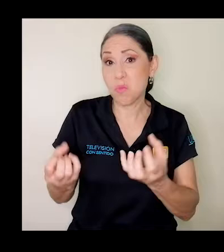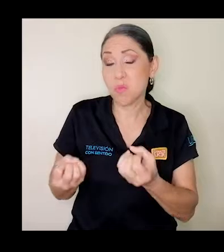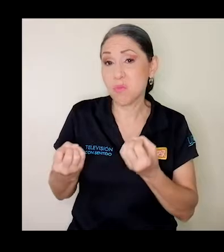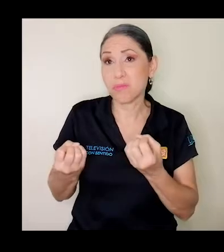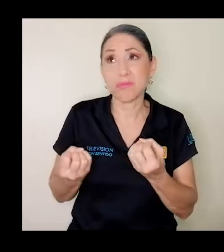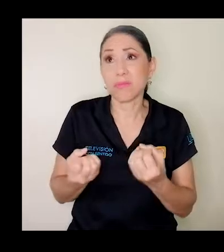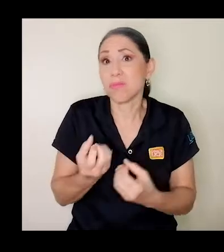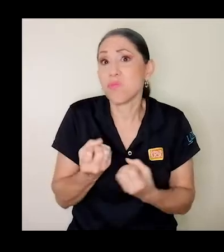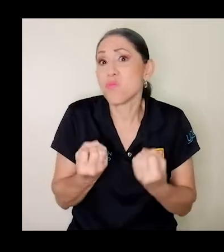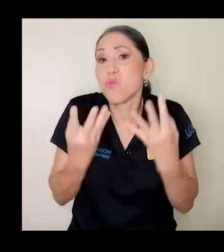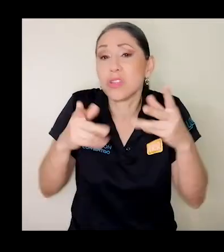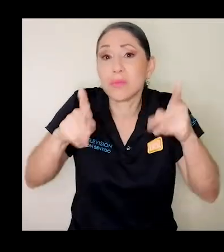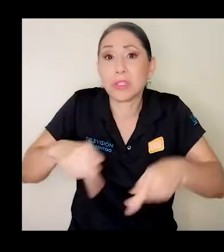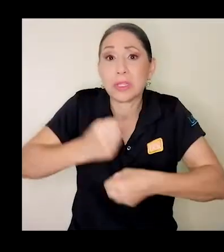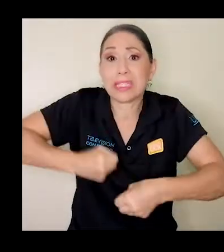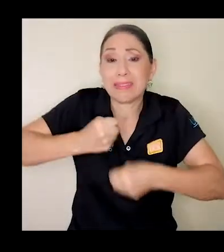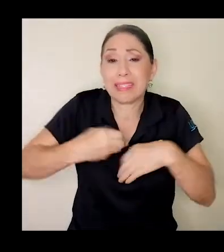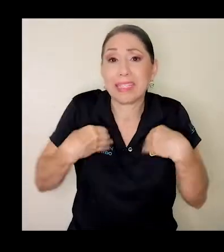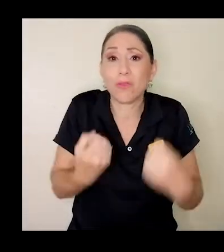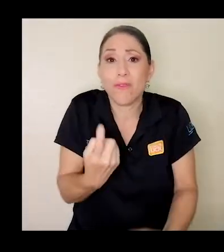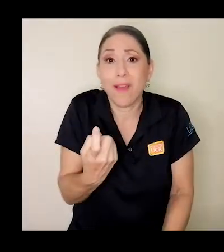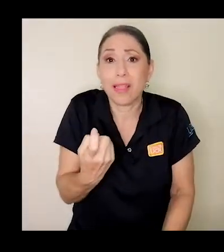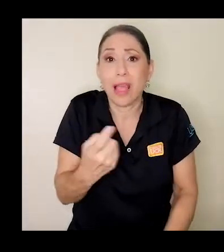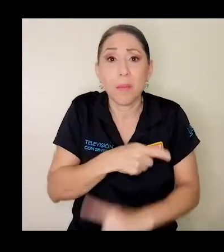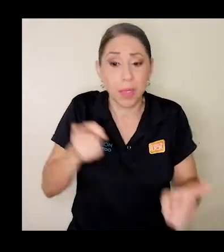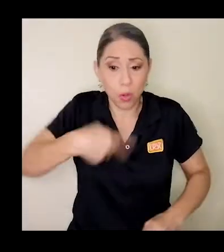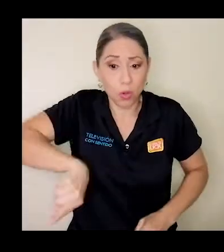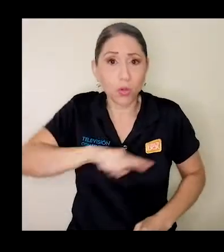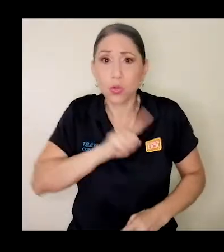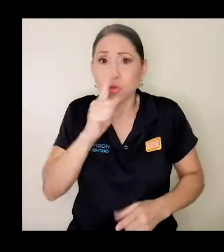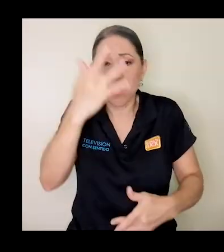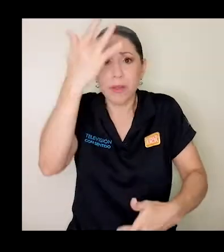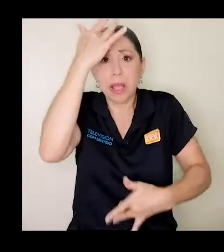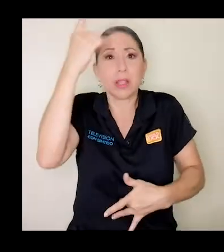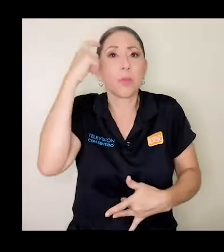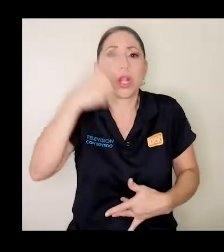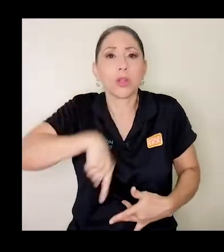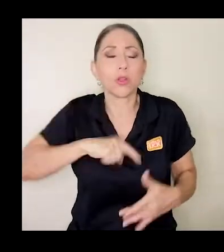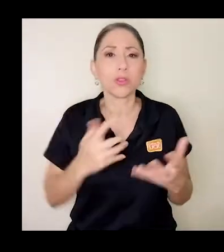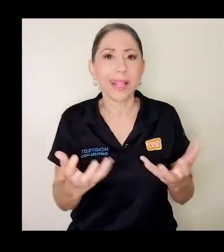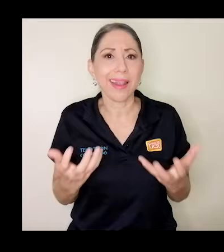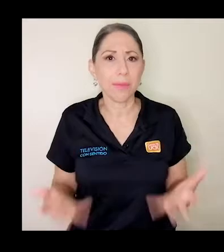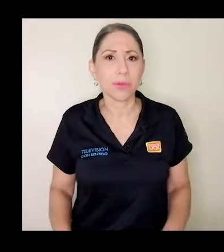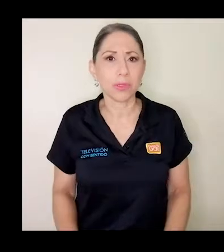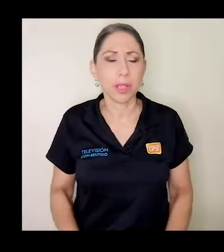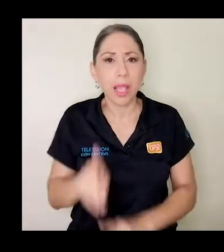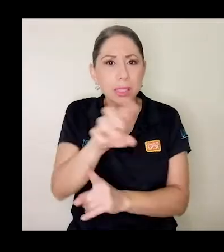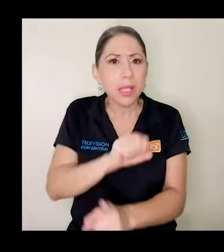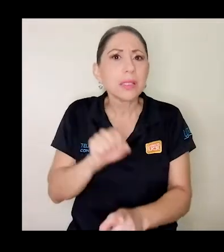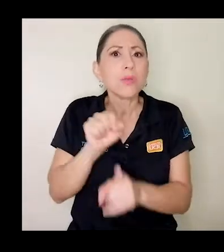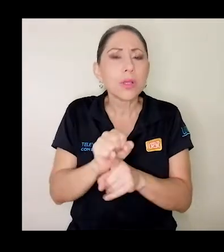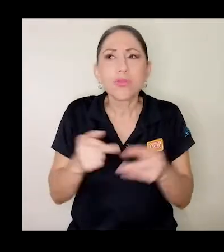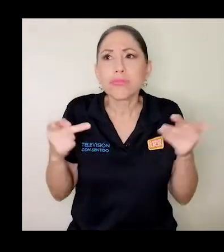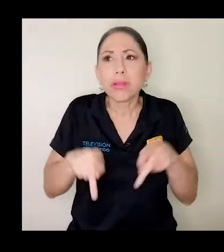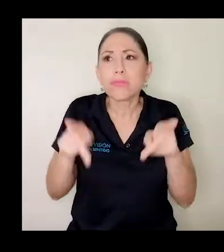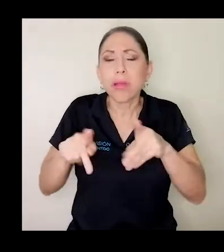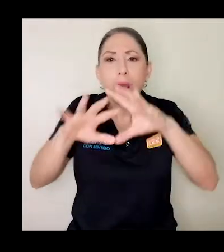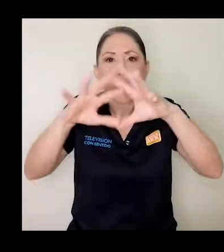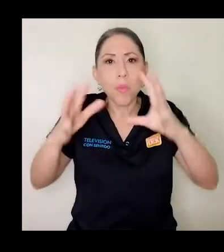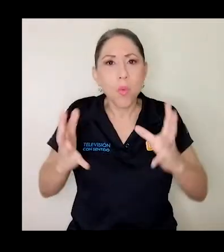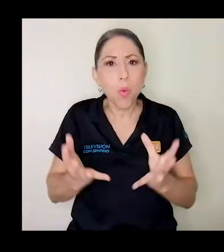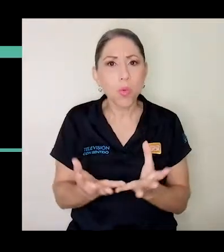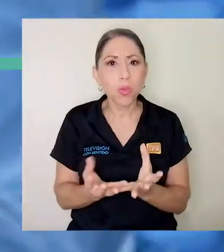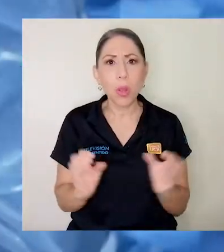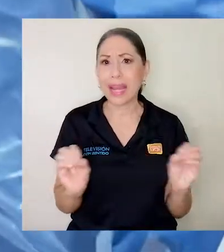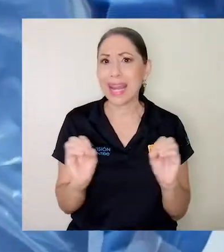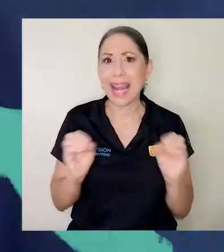Ahorita hay mucho faltante de personal, pero es que nosotros no nos estamos enfermando porque queremos. Es una situación que está existiendo en el